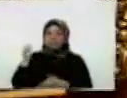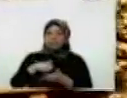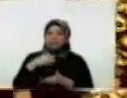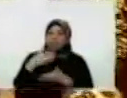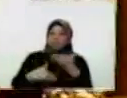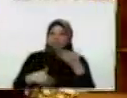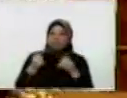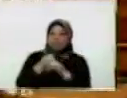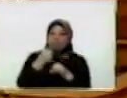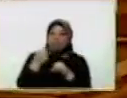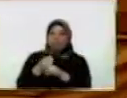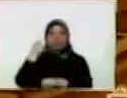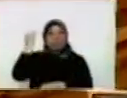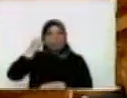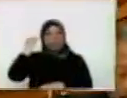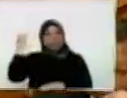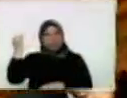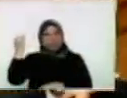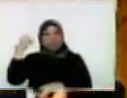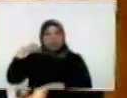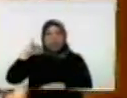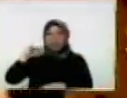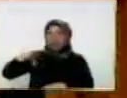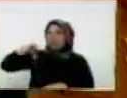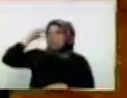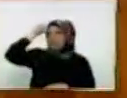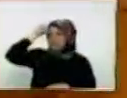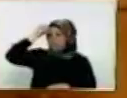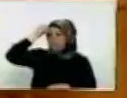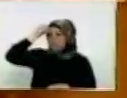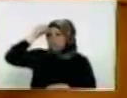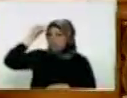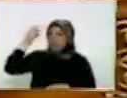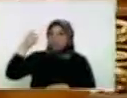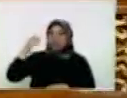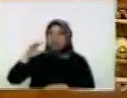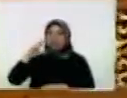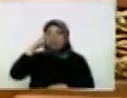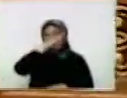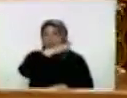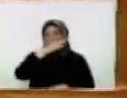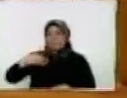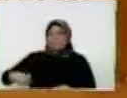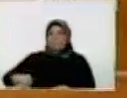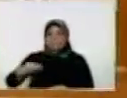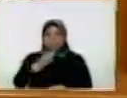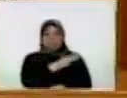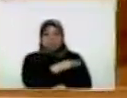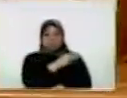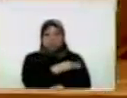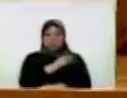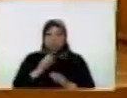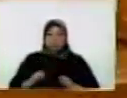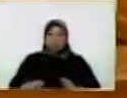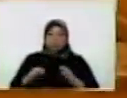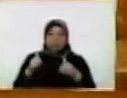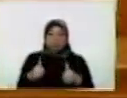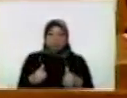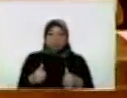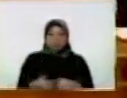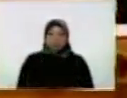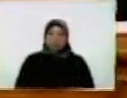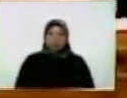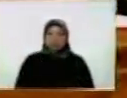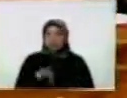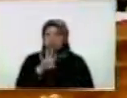un trabajo ideológico. Y así llegamos. En la Academia Militar de Venezuela, que era la cuna de ese